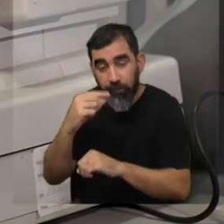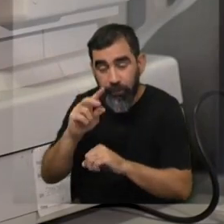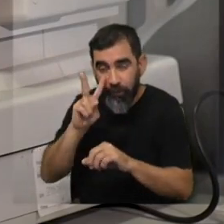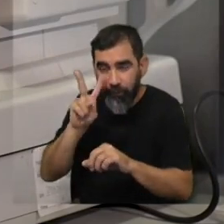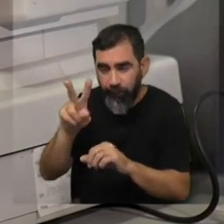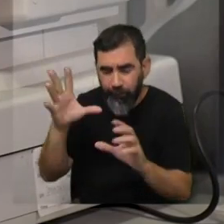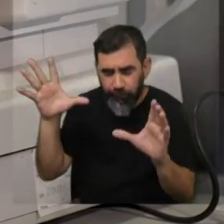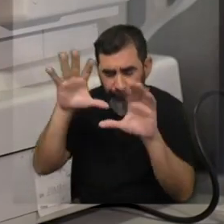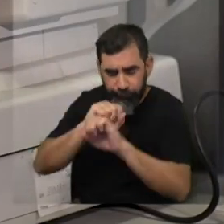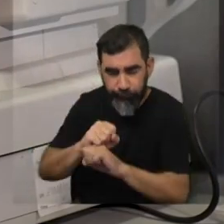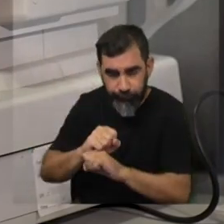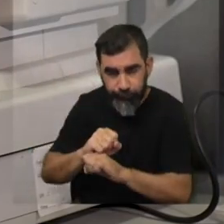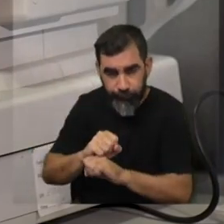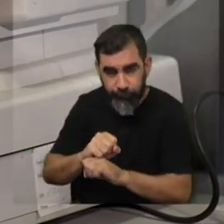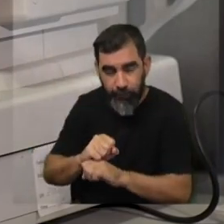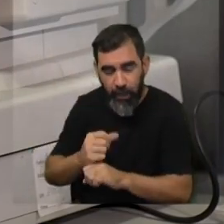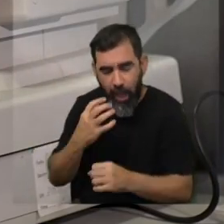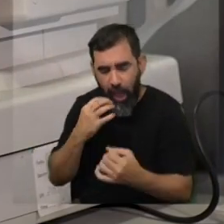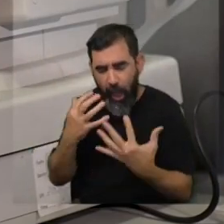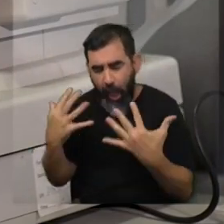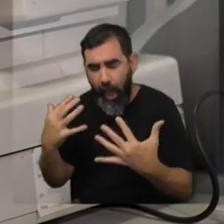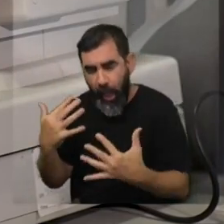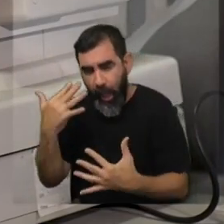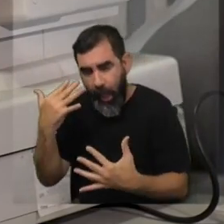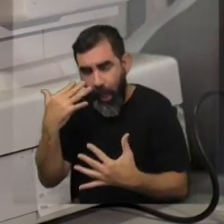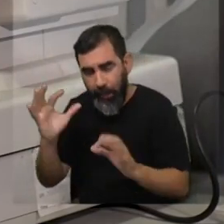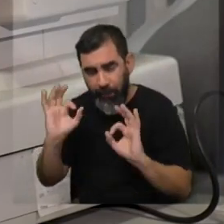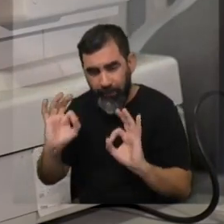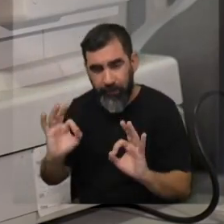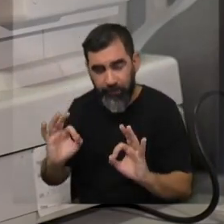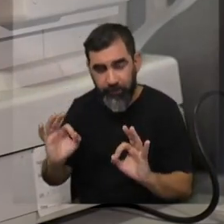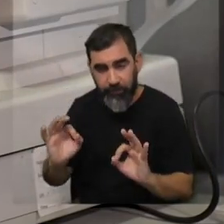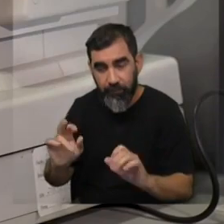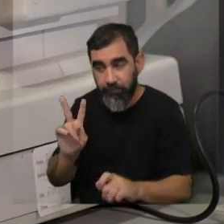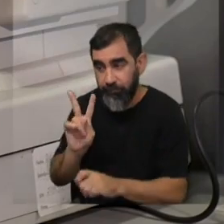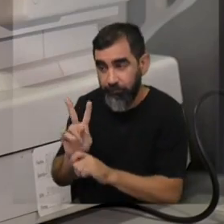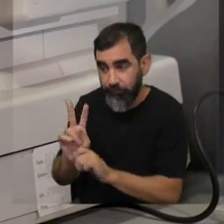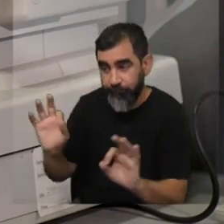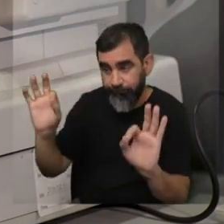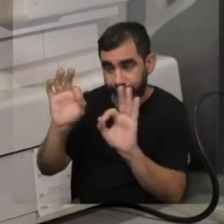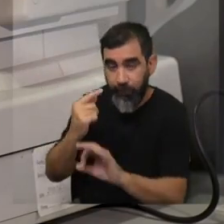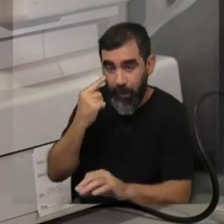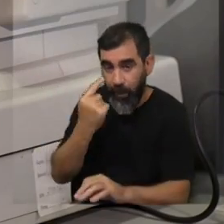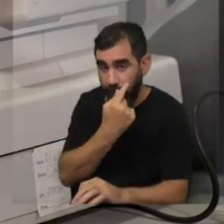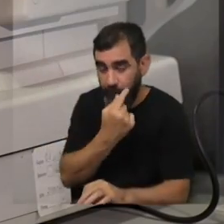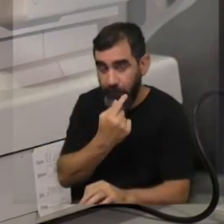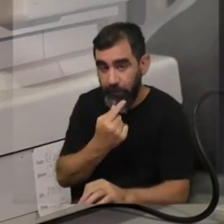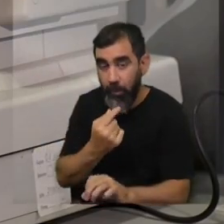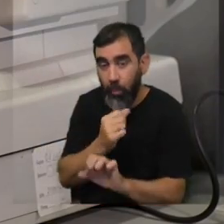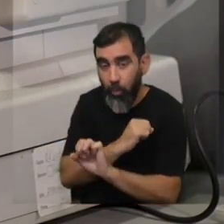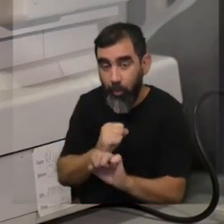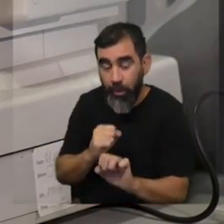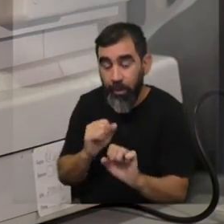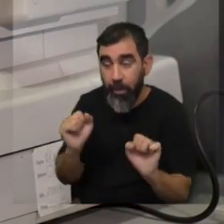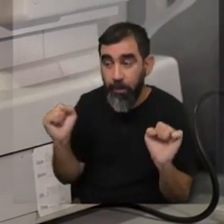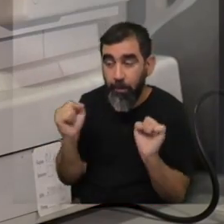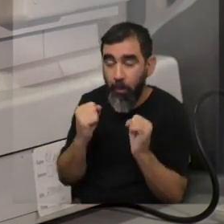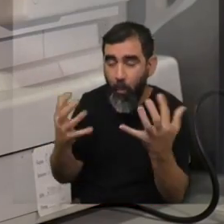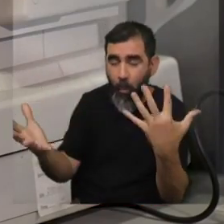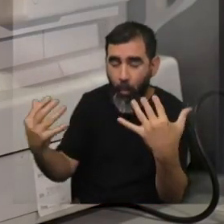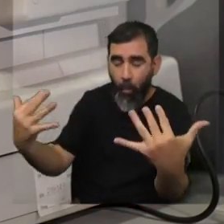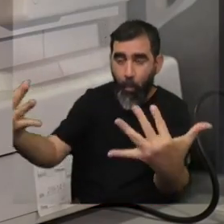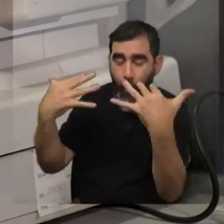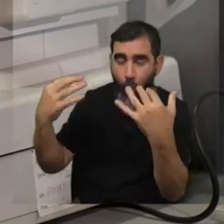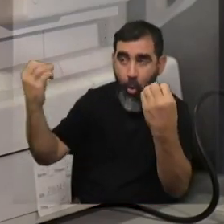visión. Sienten ardor, porque ya su ojo no está siendo protegido en ese momento, pueden tener fotofobia, que es molestia con la